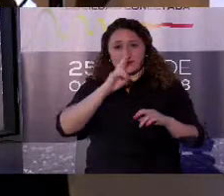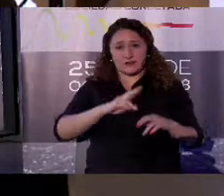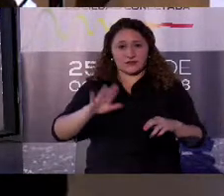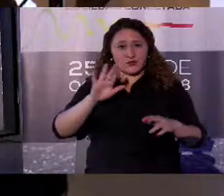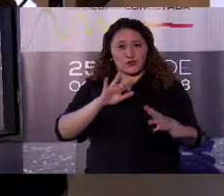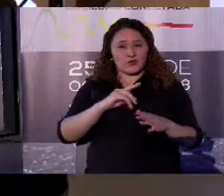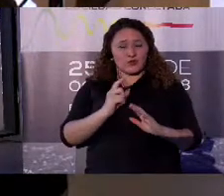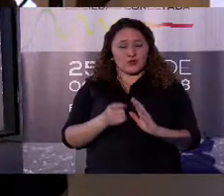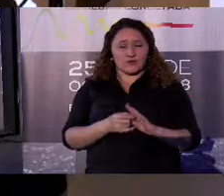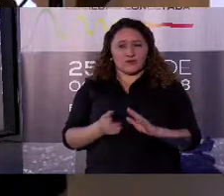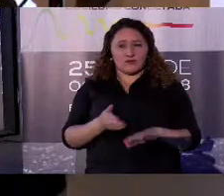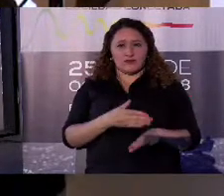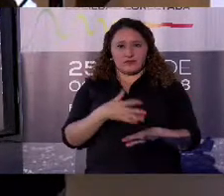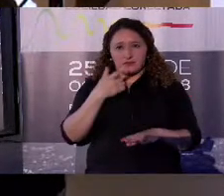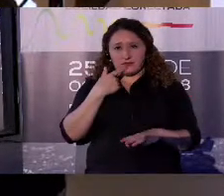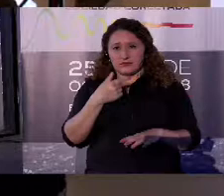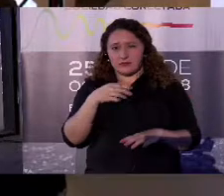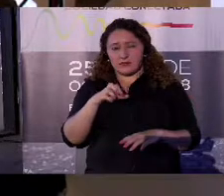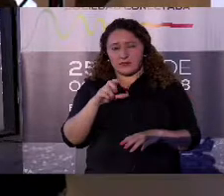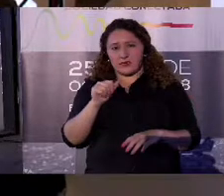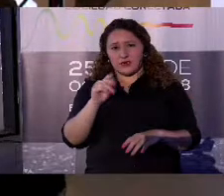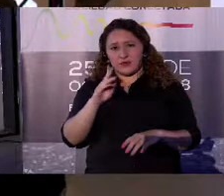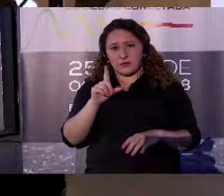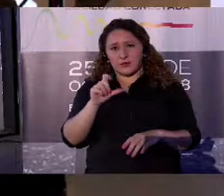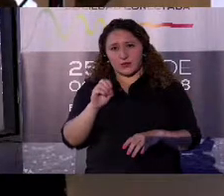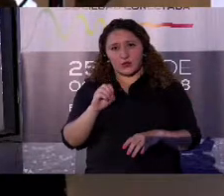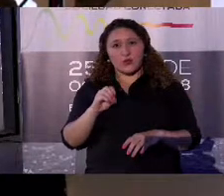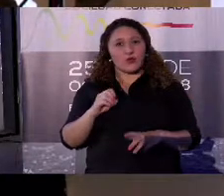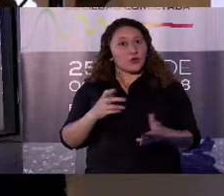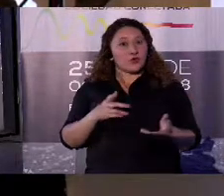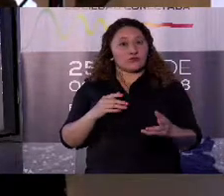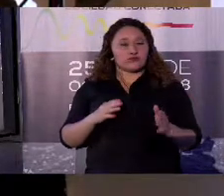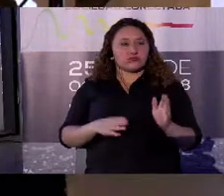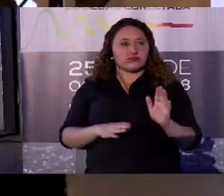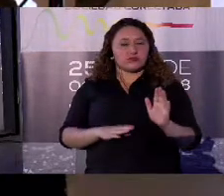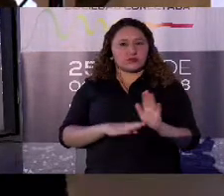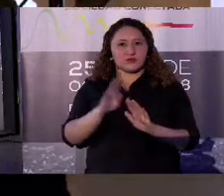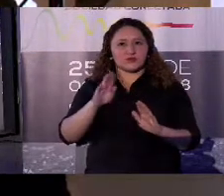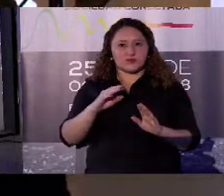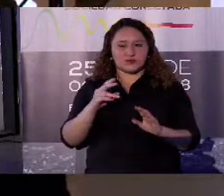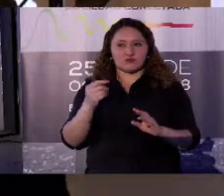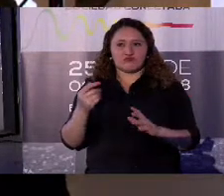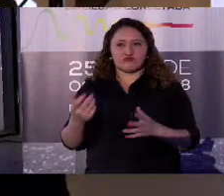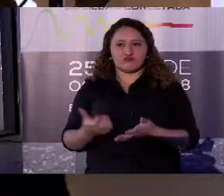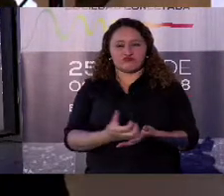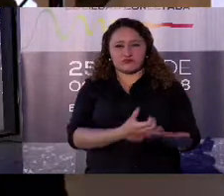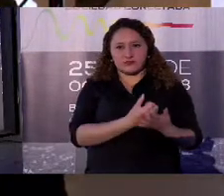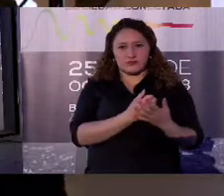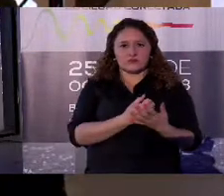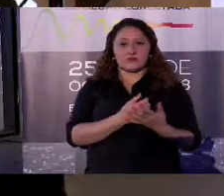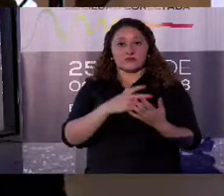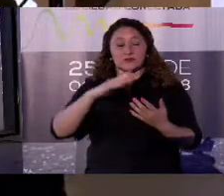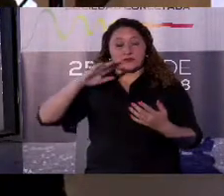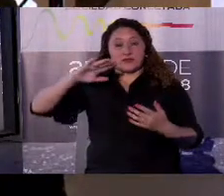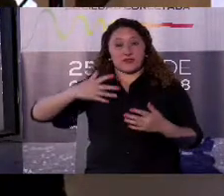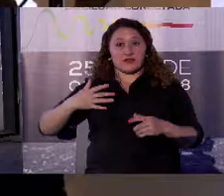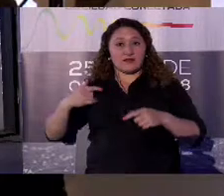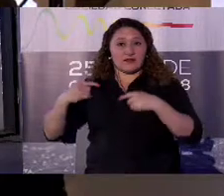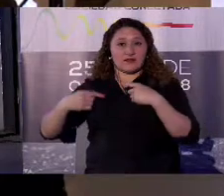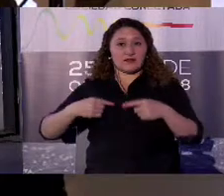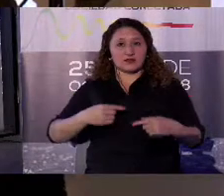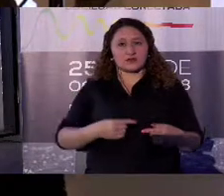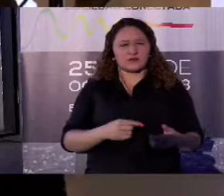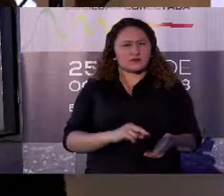Como Pablo mencionó antes, aumentar la productividad, generar más valor. Quinta generación va a tener